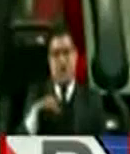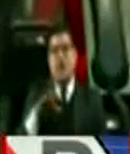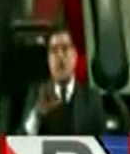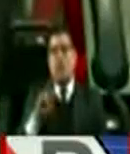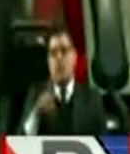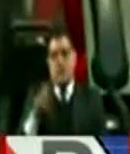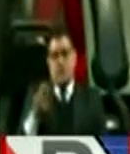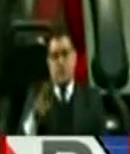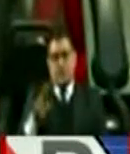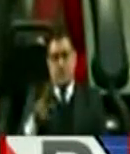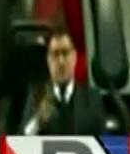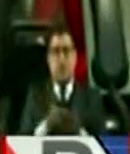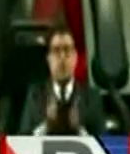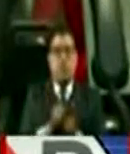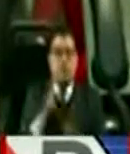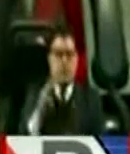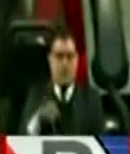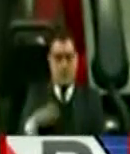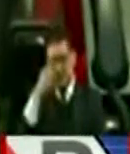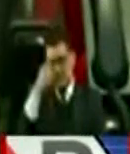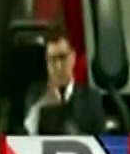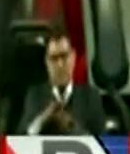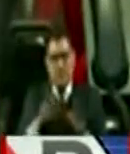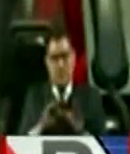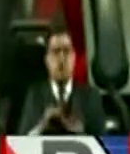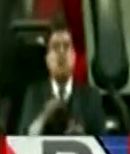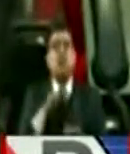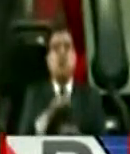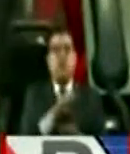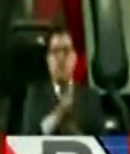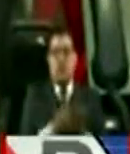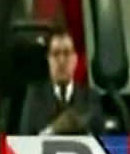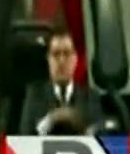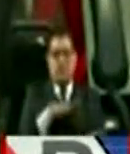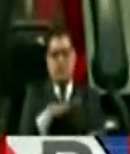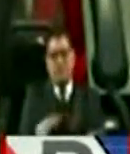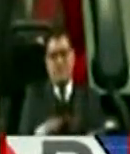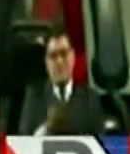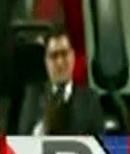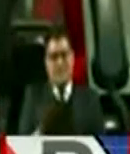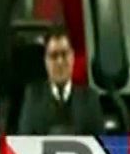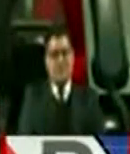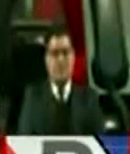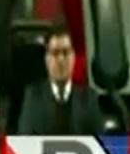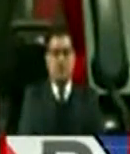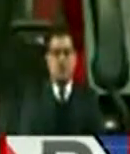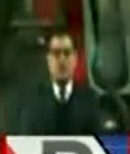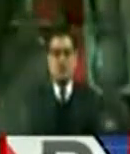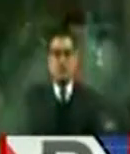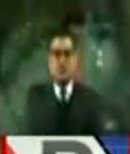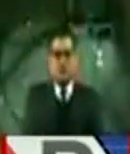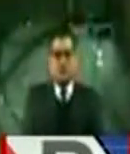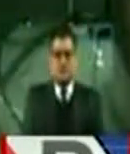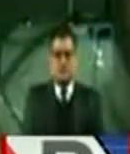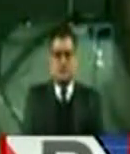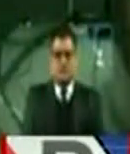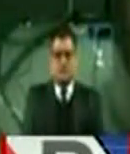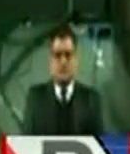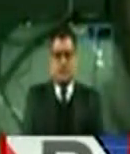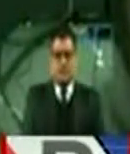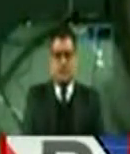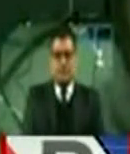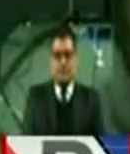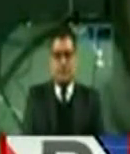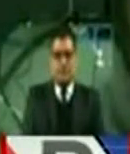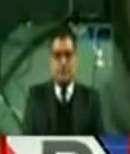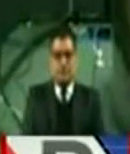de la Corte Suprema de Justicia de 4 años a 6 años. Los críticos reiteran que la reforma propuesta es inconstitucional, que se